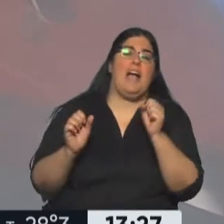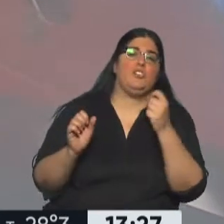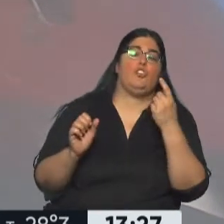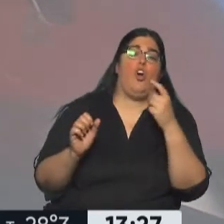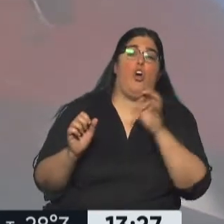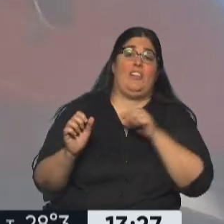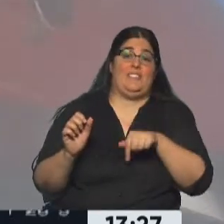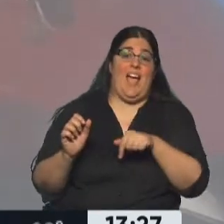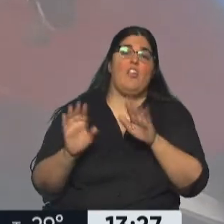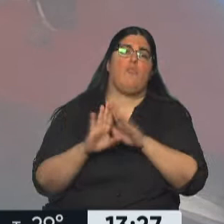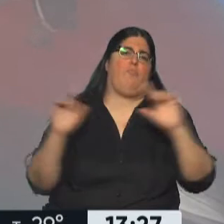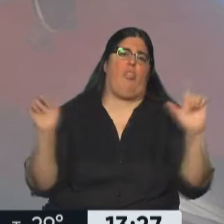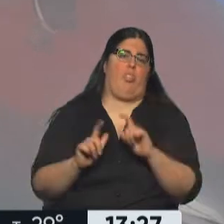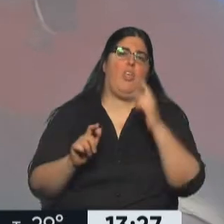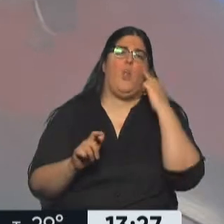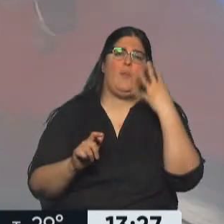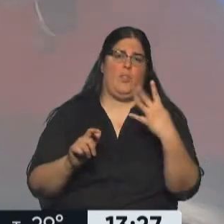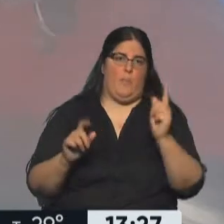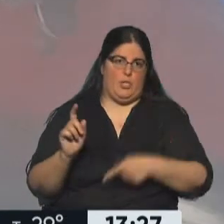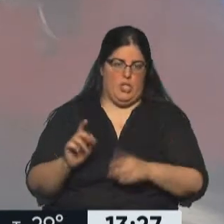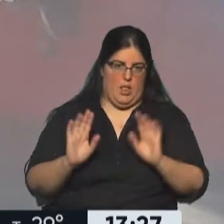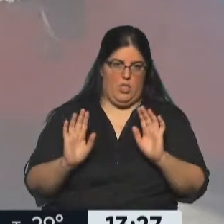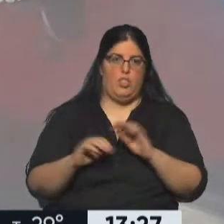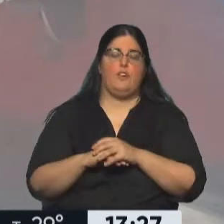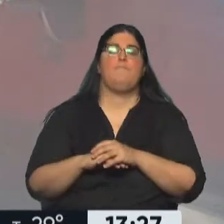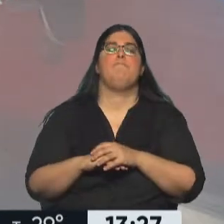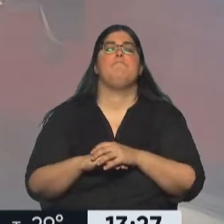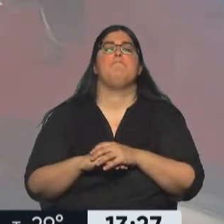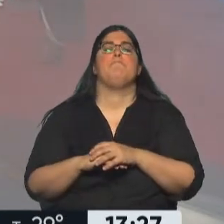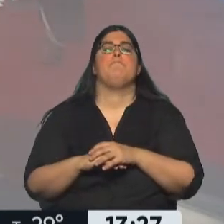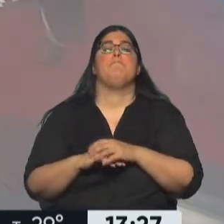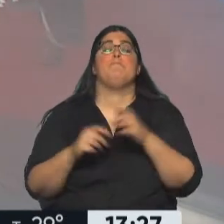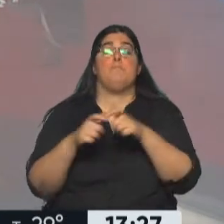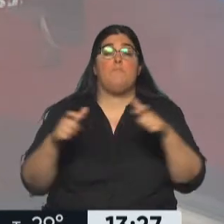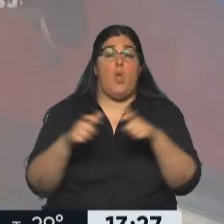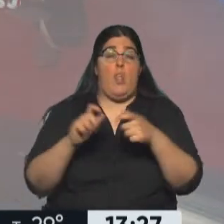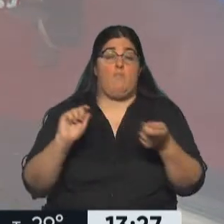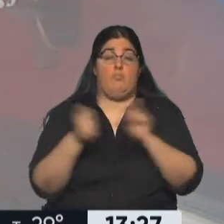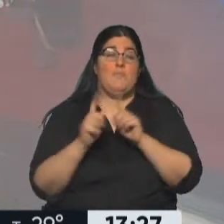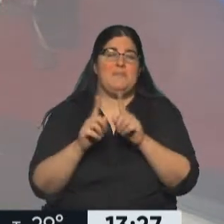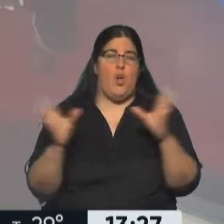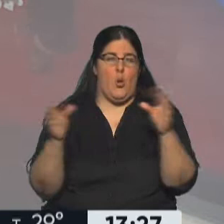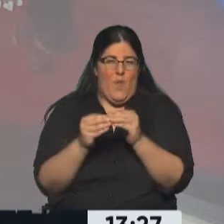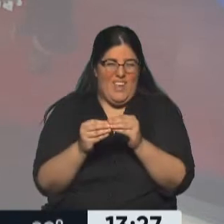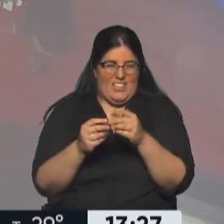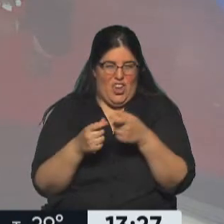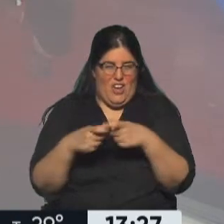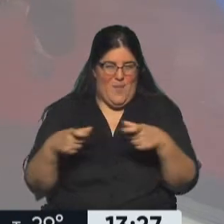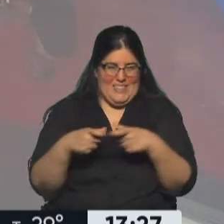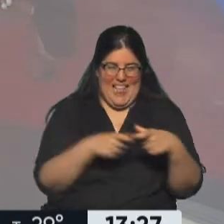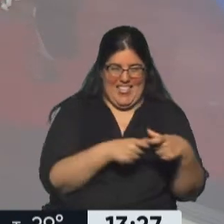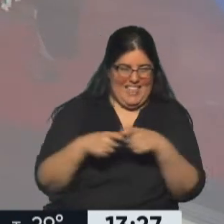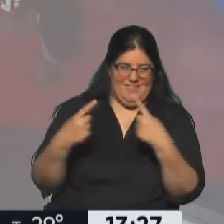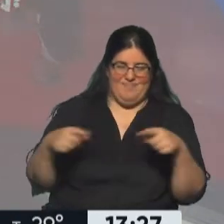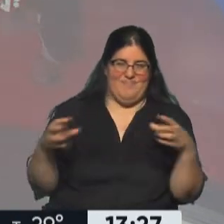del 94%. Y vamos a ver el impacto de la reforma monetaria, la reunificación, como decía Yelén, que coincidió con el inicio de